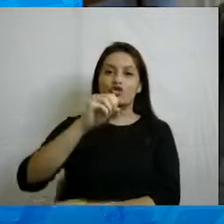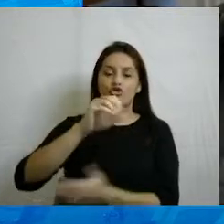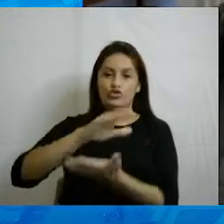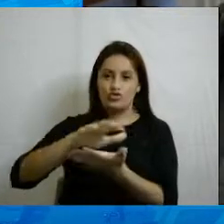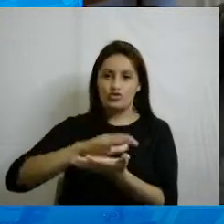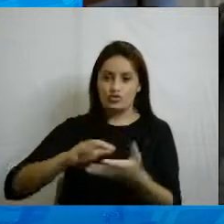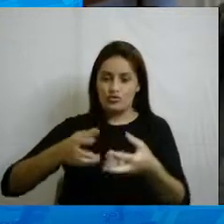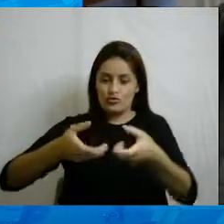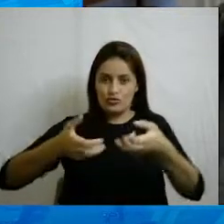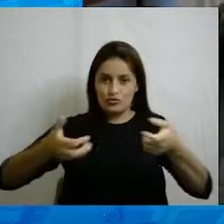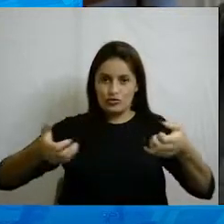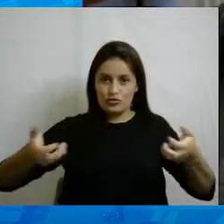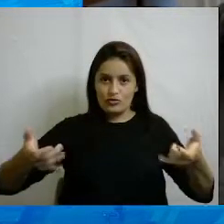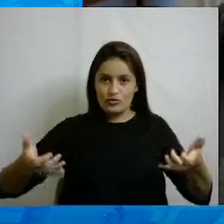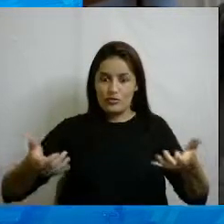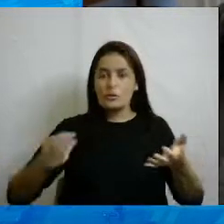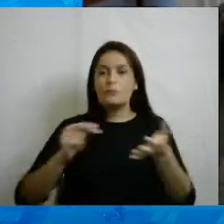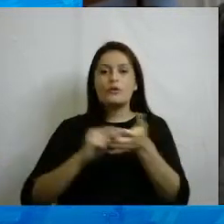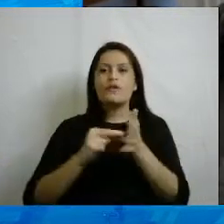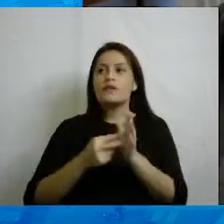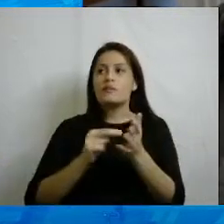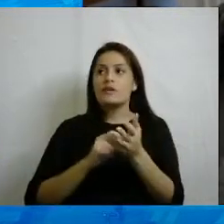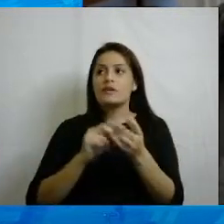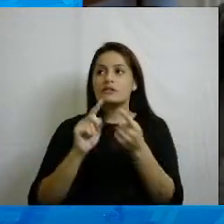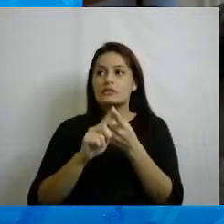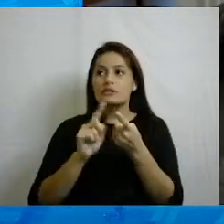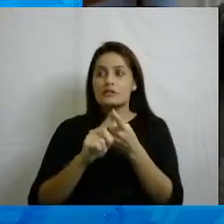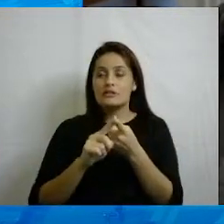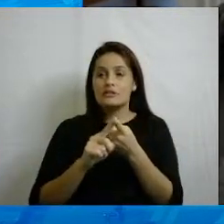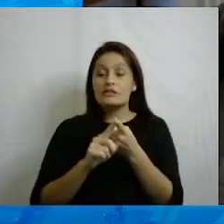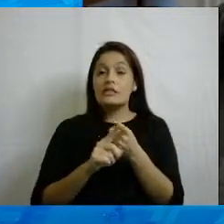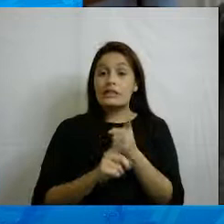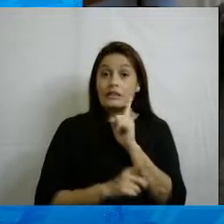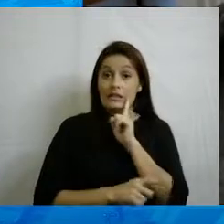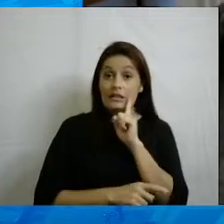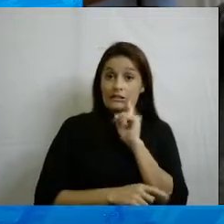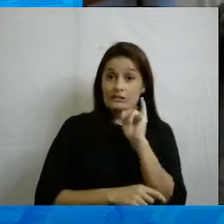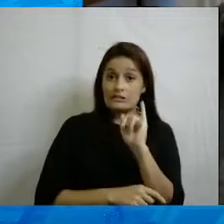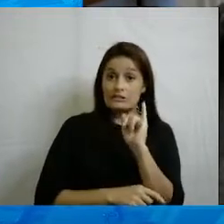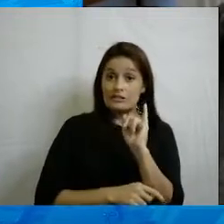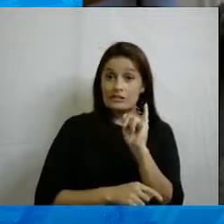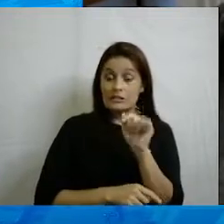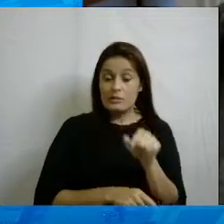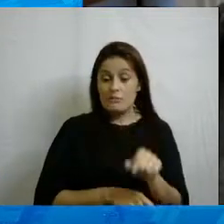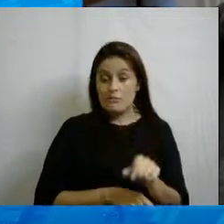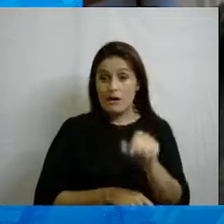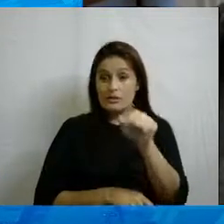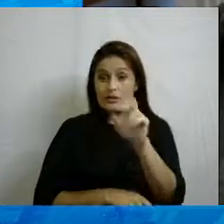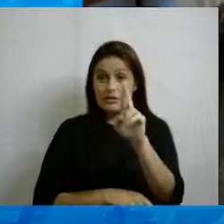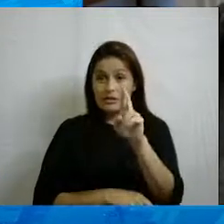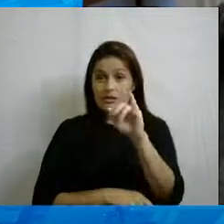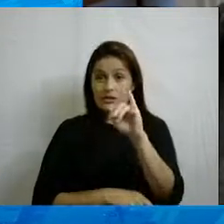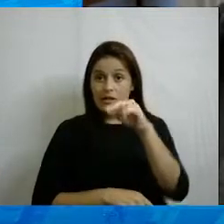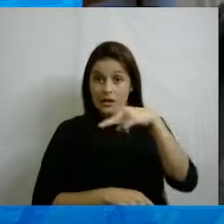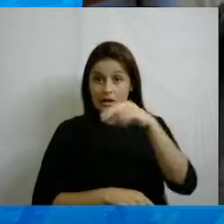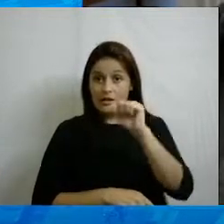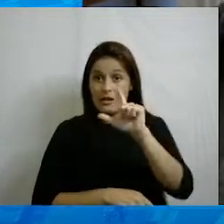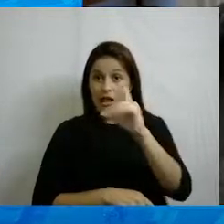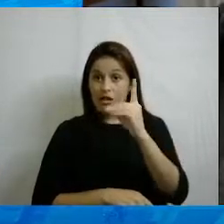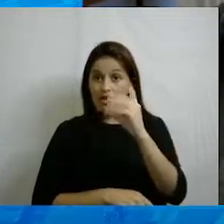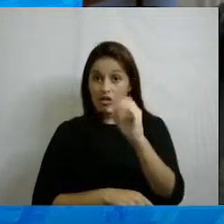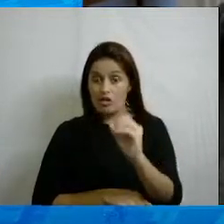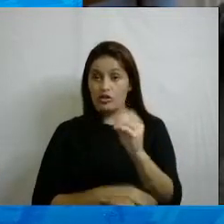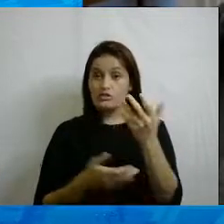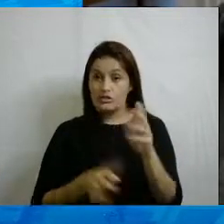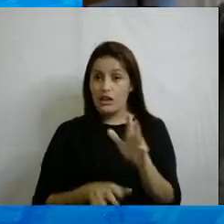las problemáticas que se presentan son las siguientes. Si bien es cierto, nosotros postulamos a un pasaje que se llama Reinaldo Carreño. Con la señorita